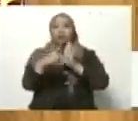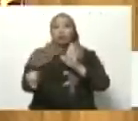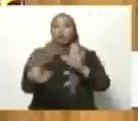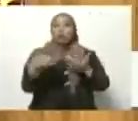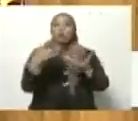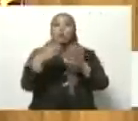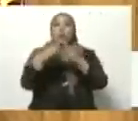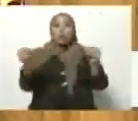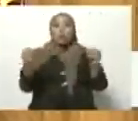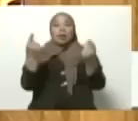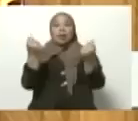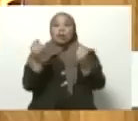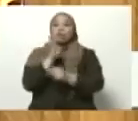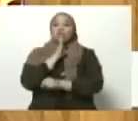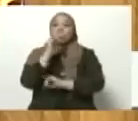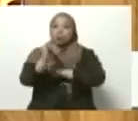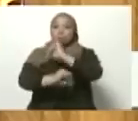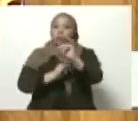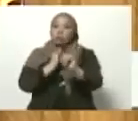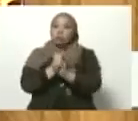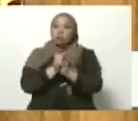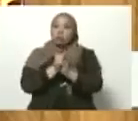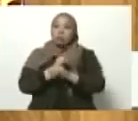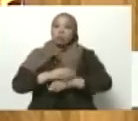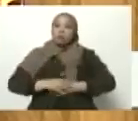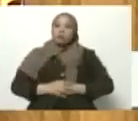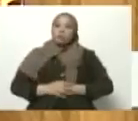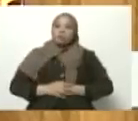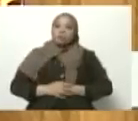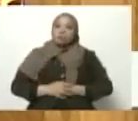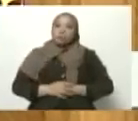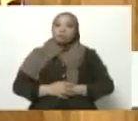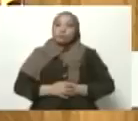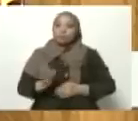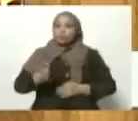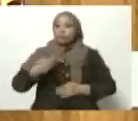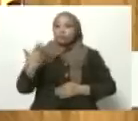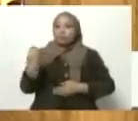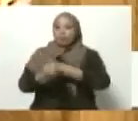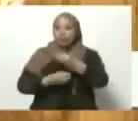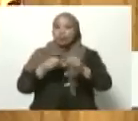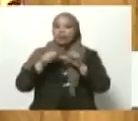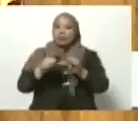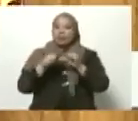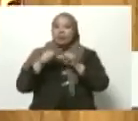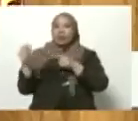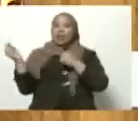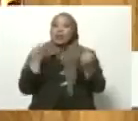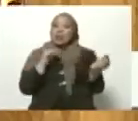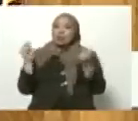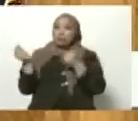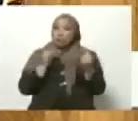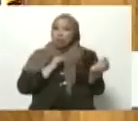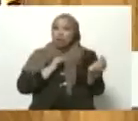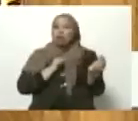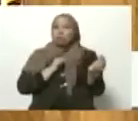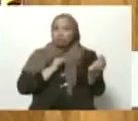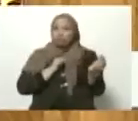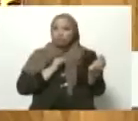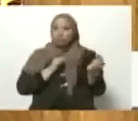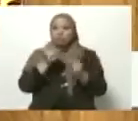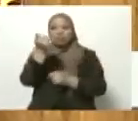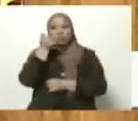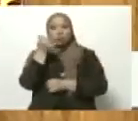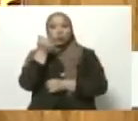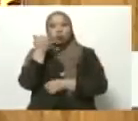el Fondo Monetario, a Rusia lo están sacando del Fondo Monetario, o sea, no lo sacan porque no pueden, pero están ahí, pero ni lo atienden el teléfono, no se comunican con ellos, como